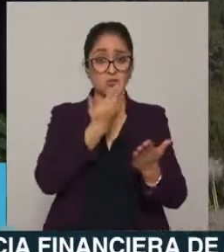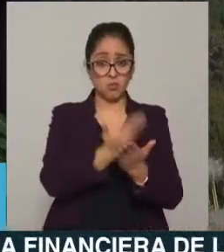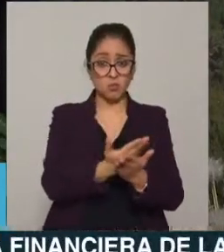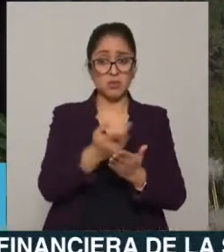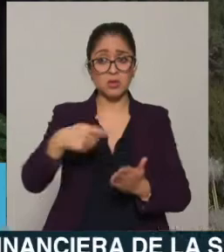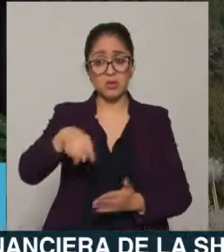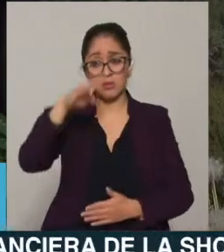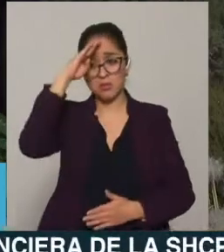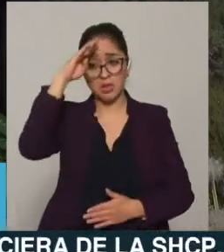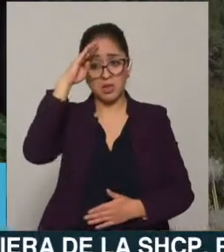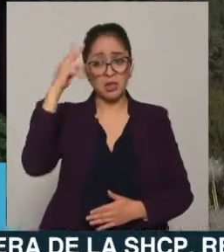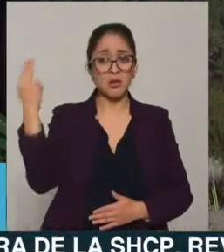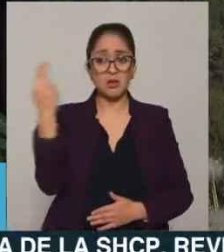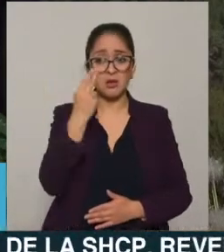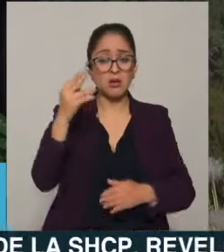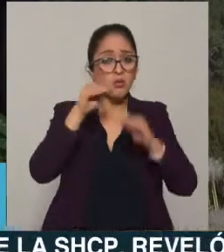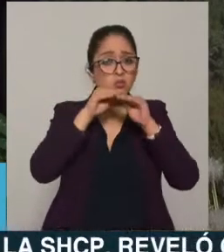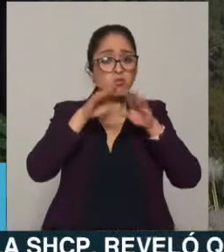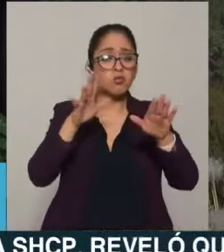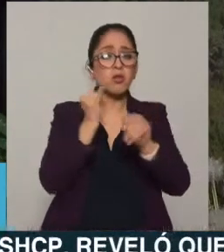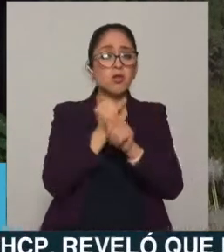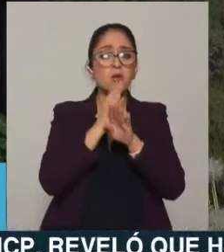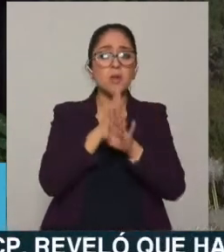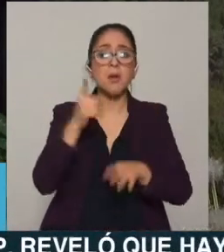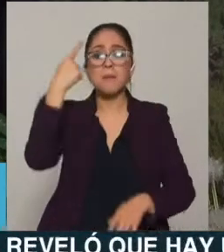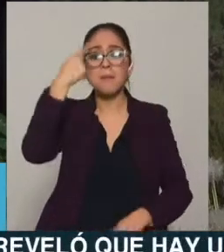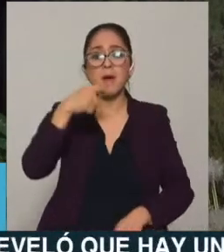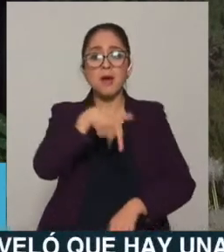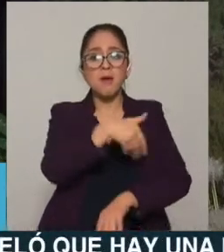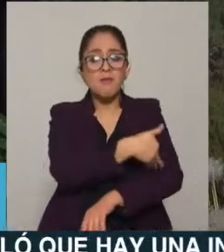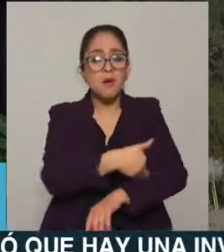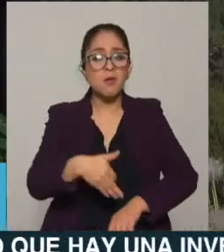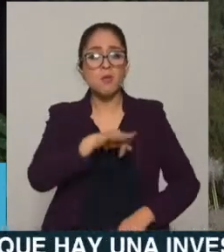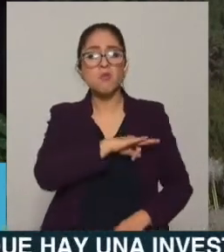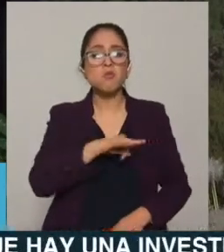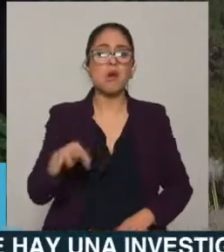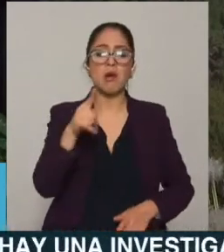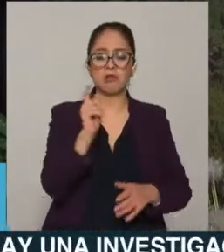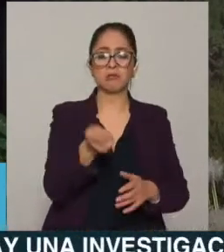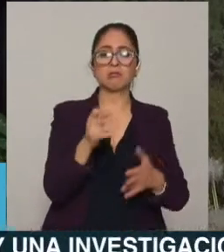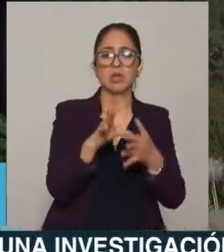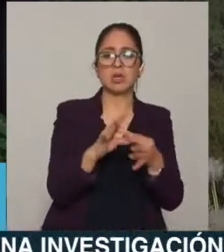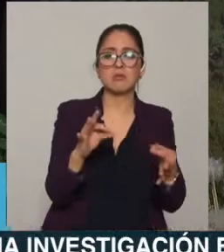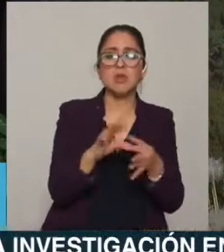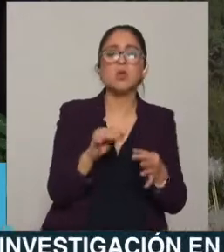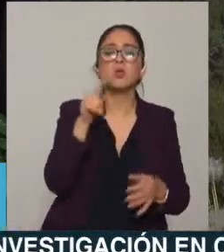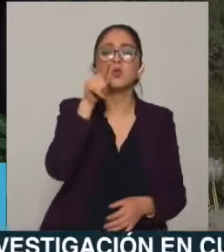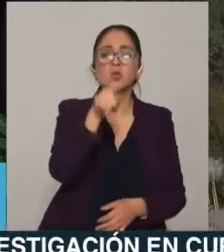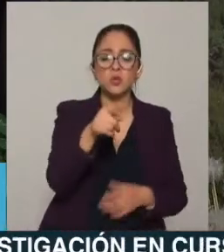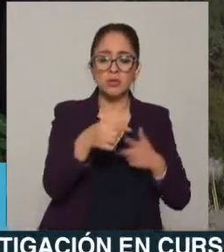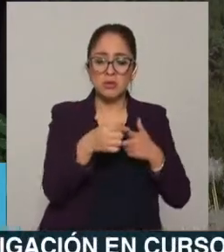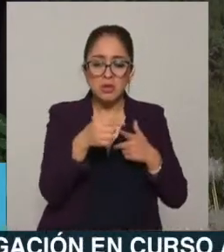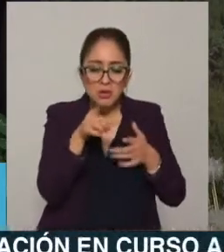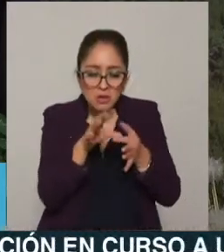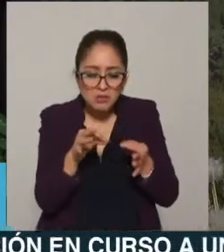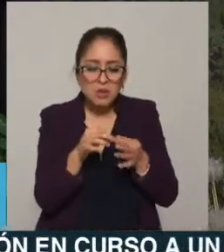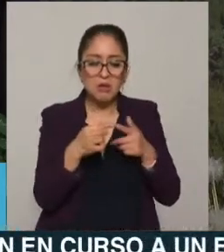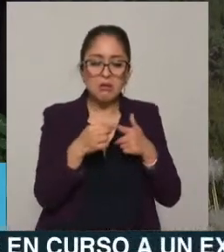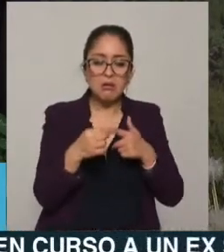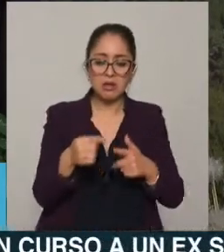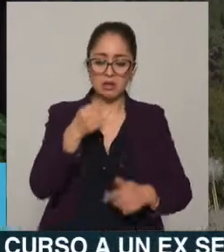alguna campaña de información para brindar estas herramientas a las familias capitalinas y explicarles cómo es que deben guiar a los niños a que puedan llegar